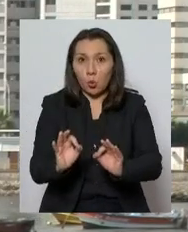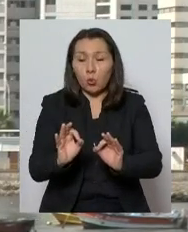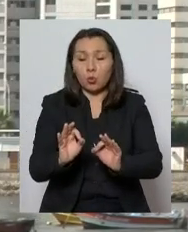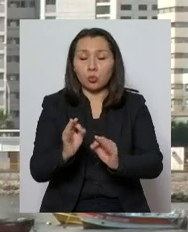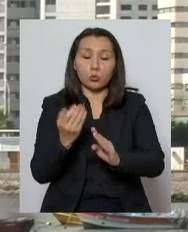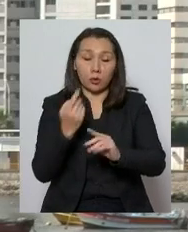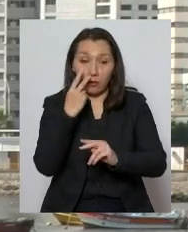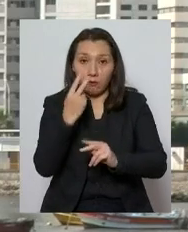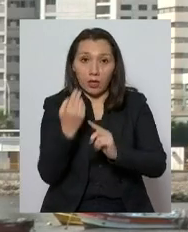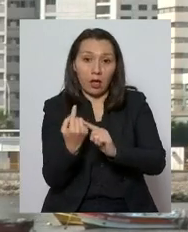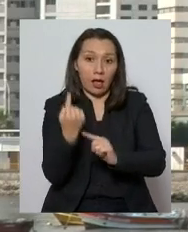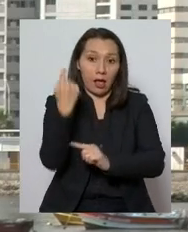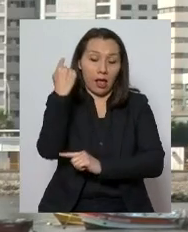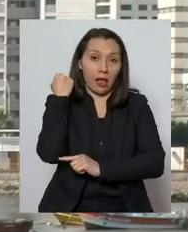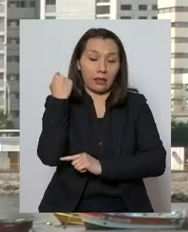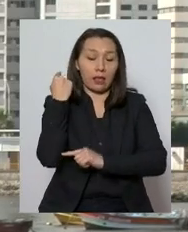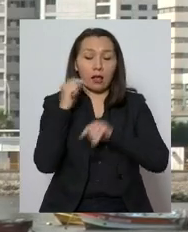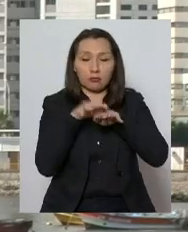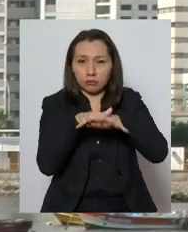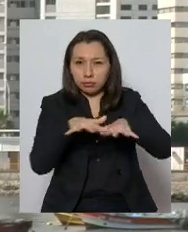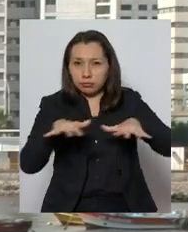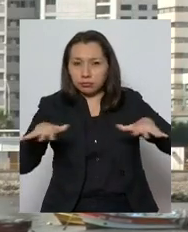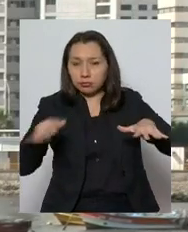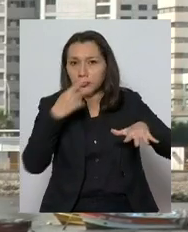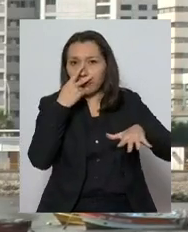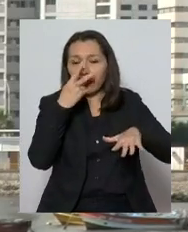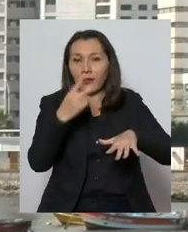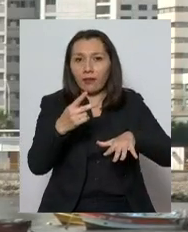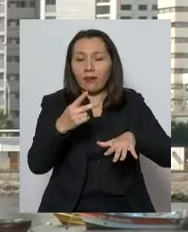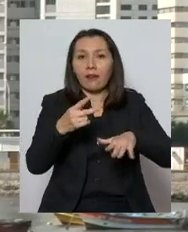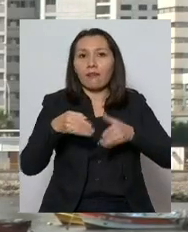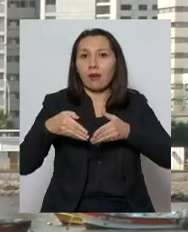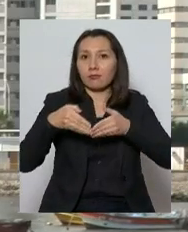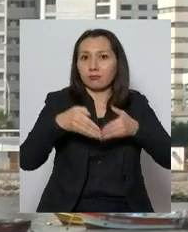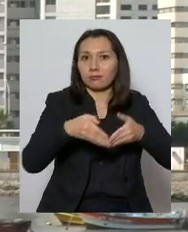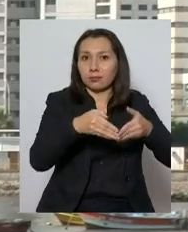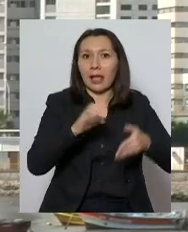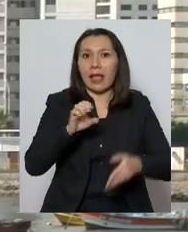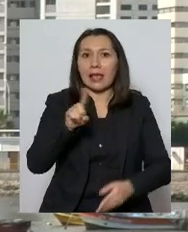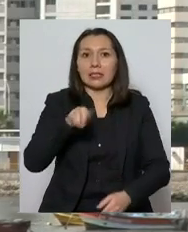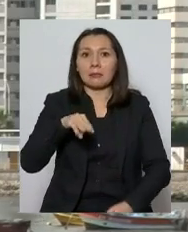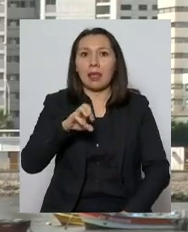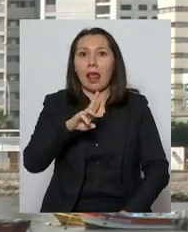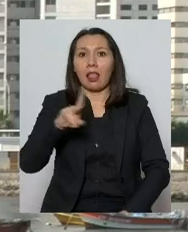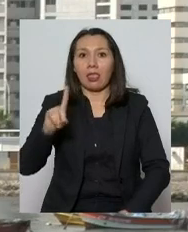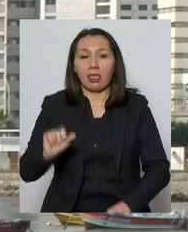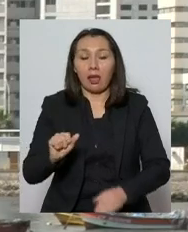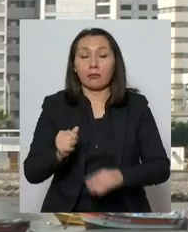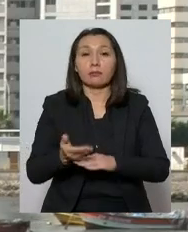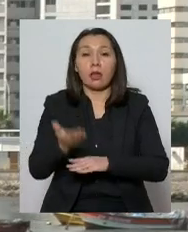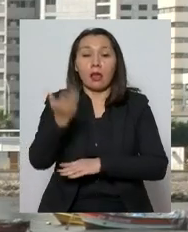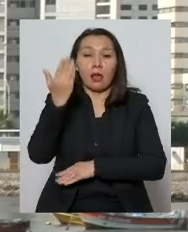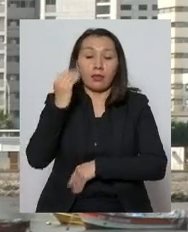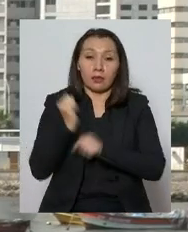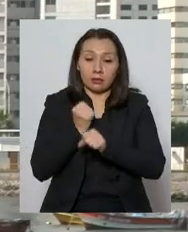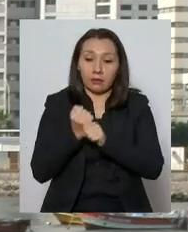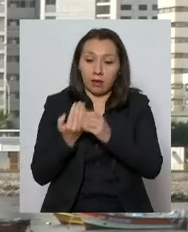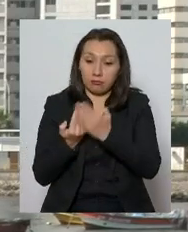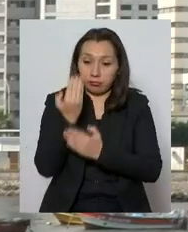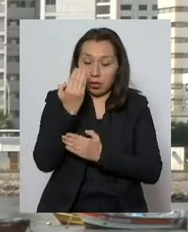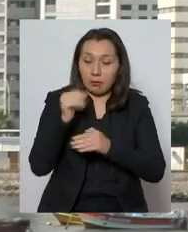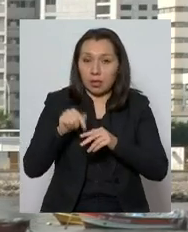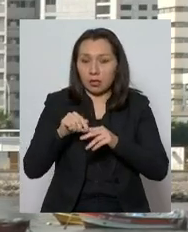nuestras espaldas de la reproducción de la Esmeralda. Cuando estábamos trabajando hoy día en la